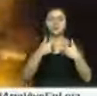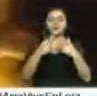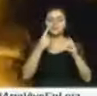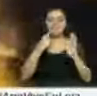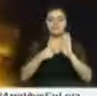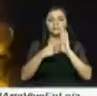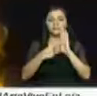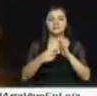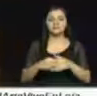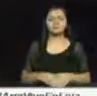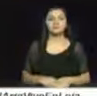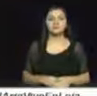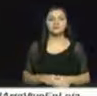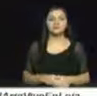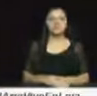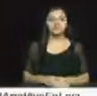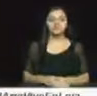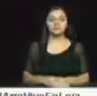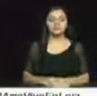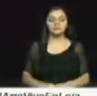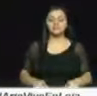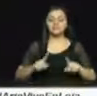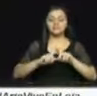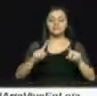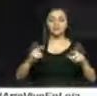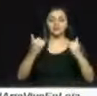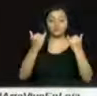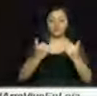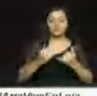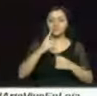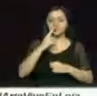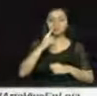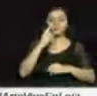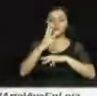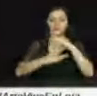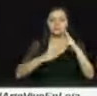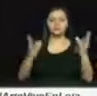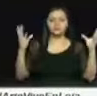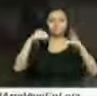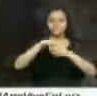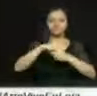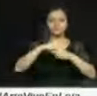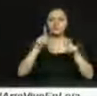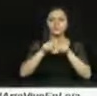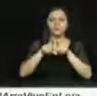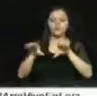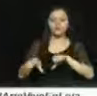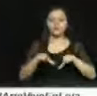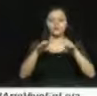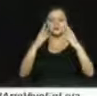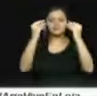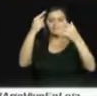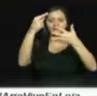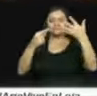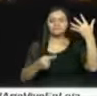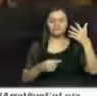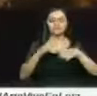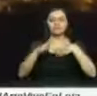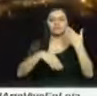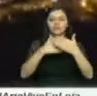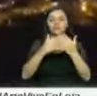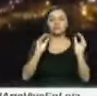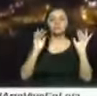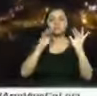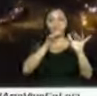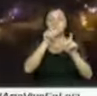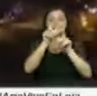tienen en Loja durante estos 10 días un mundo de actividades y, por supuesto, todos quienes